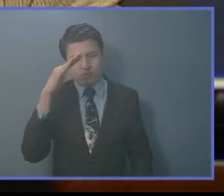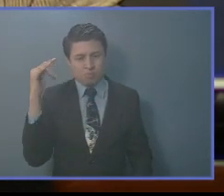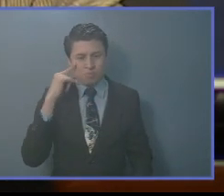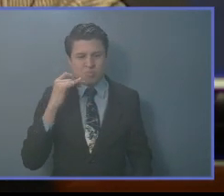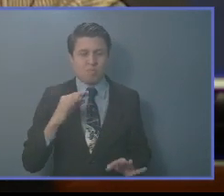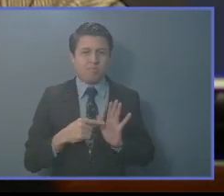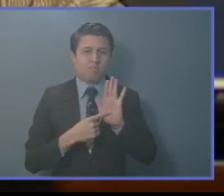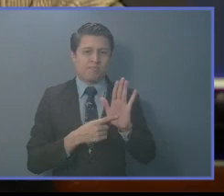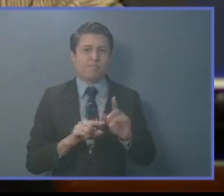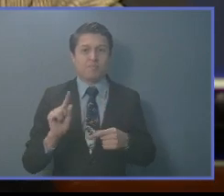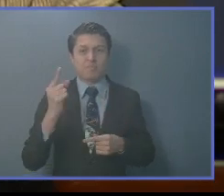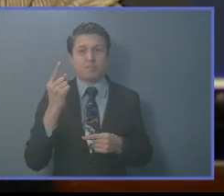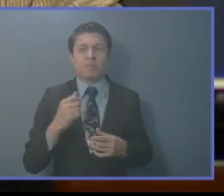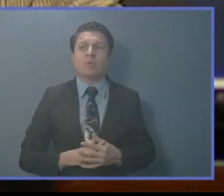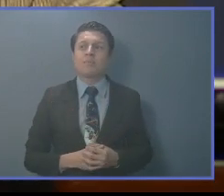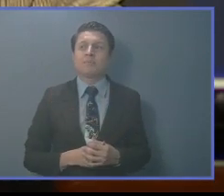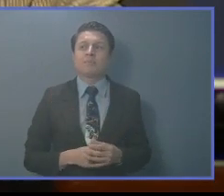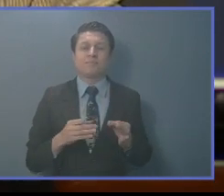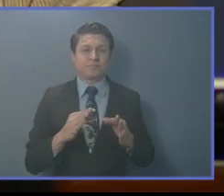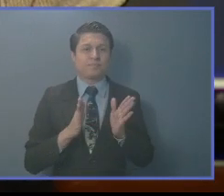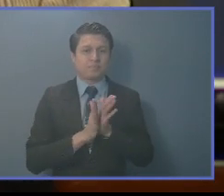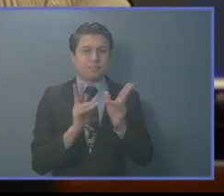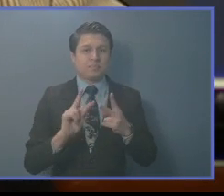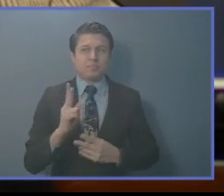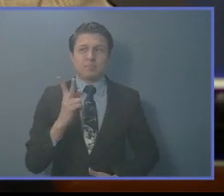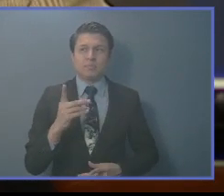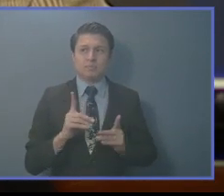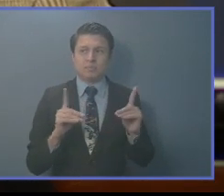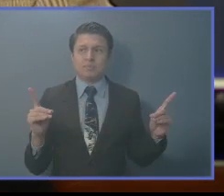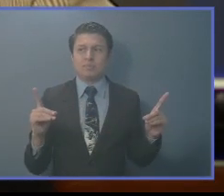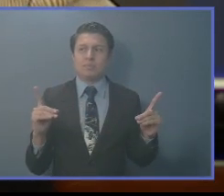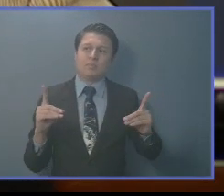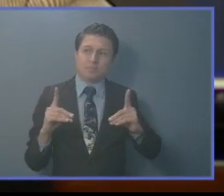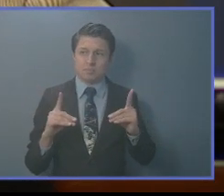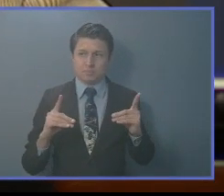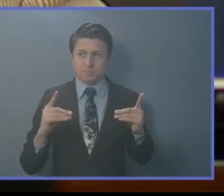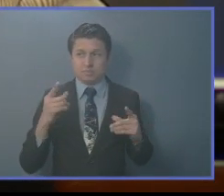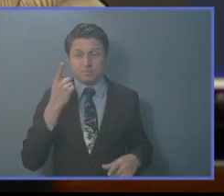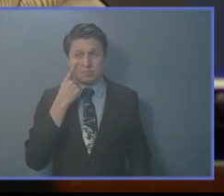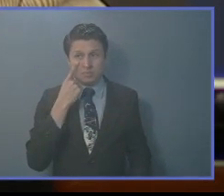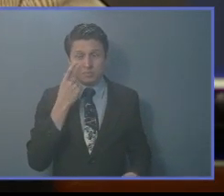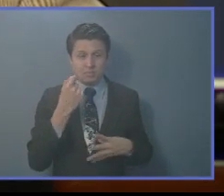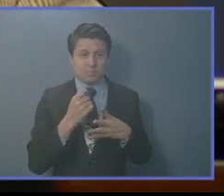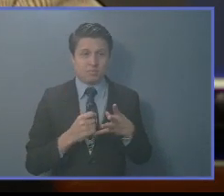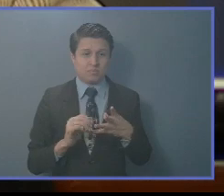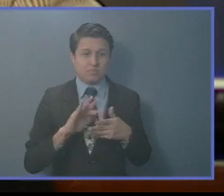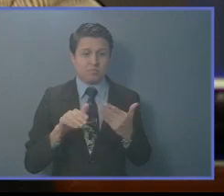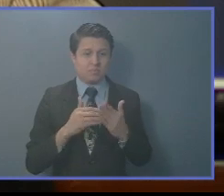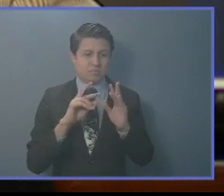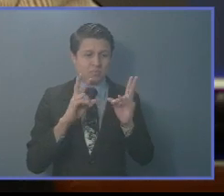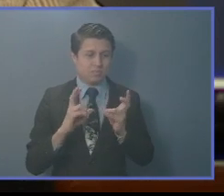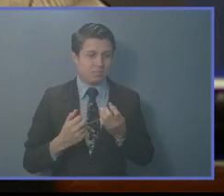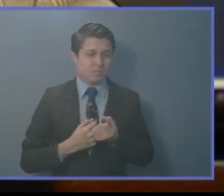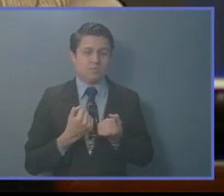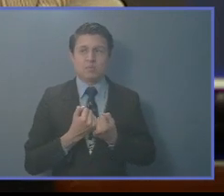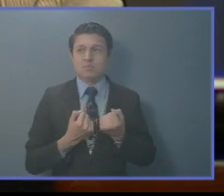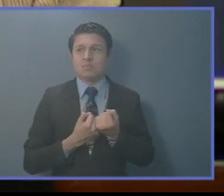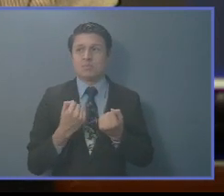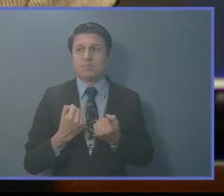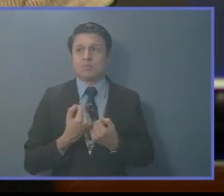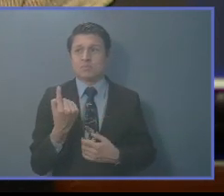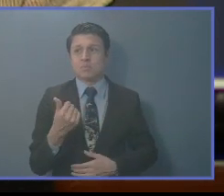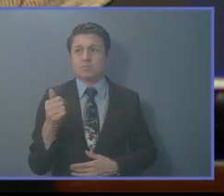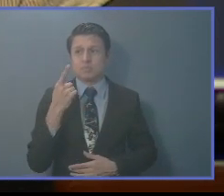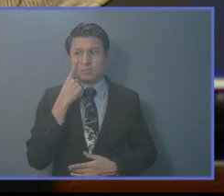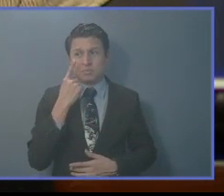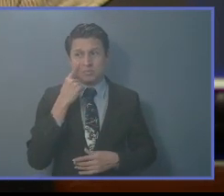siguientes. 1. Medidas generales. A. Distancia física, evaluar el riesgo de las interacciones entre trabajadores, contratistas, clientes y visitantes para